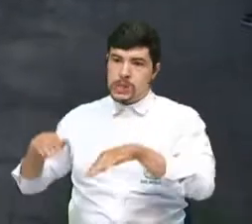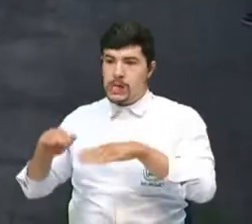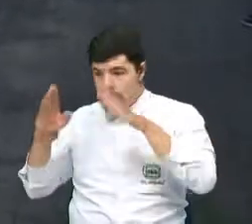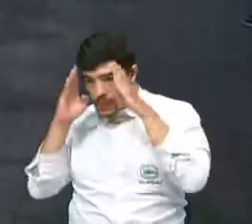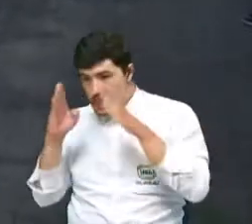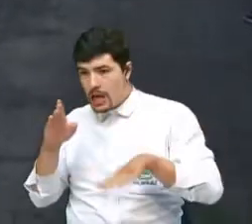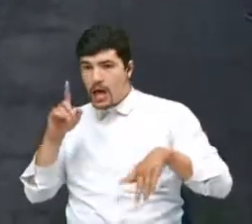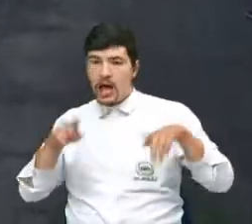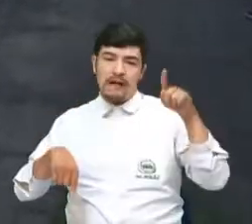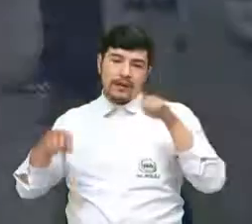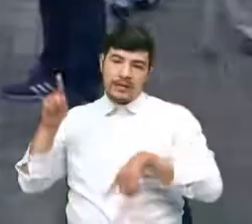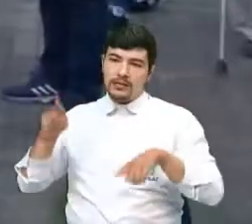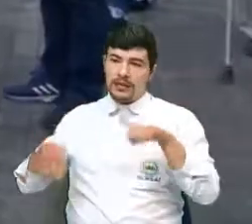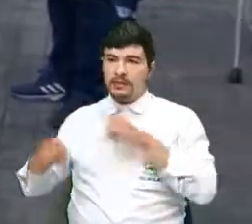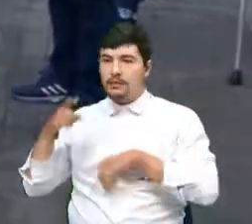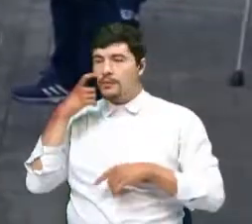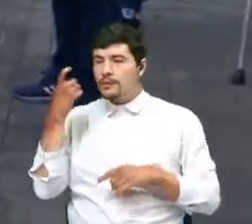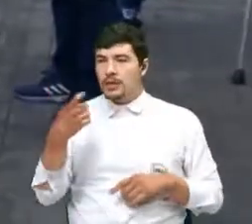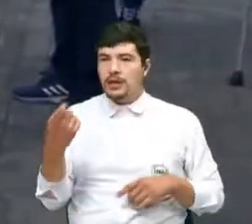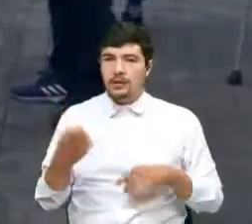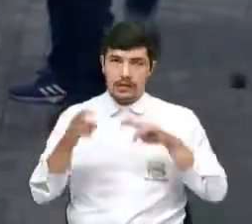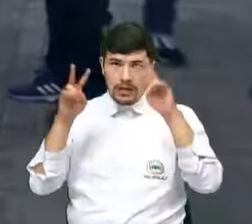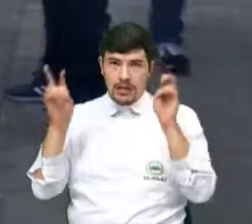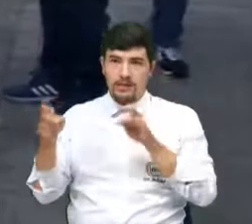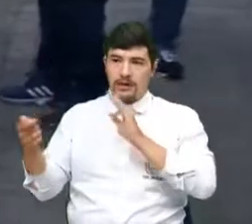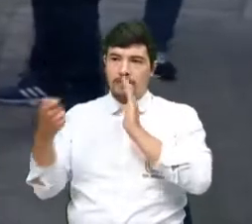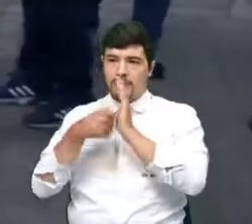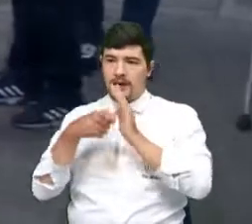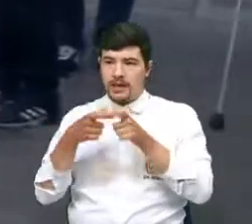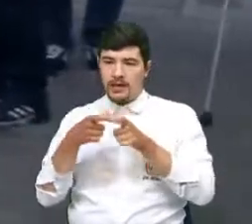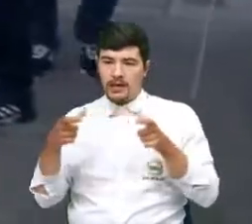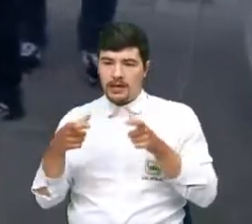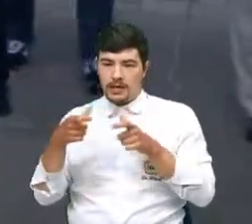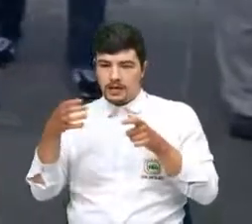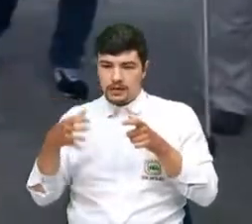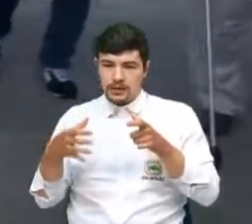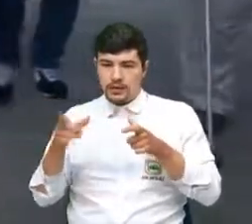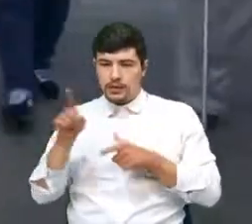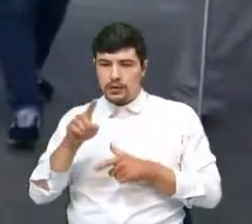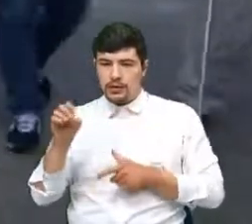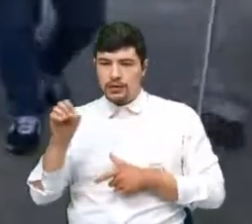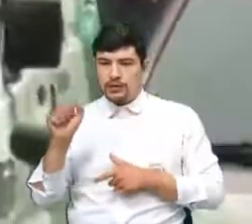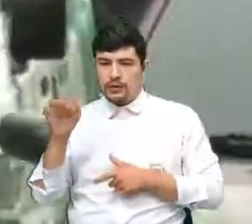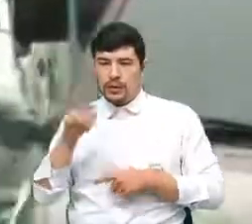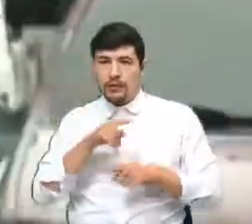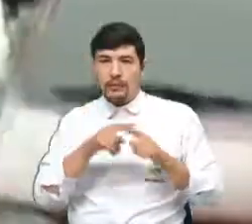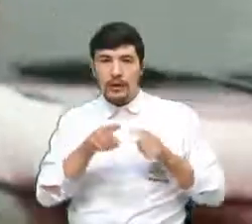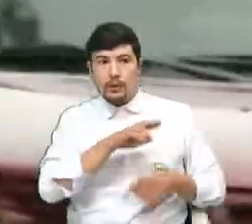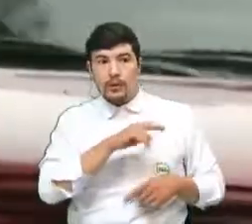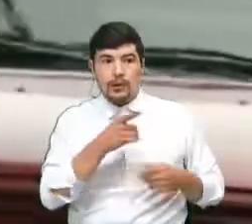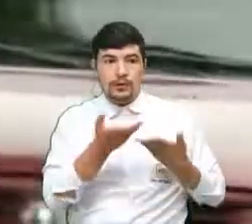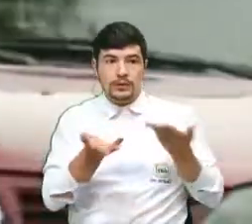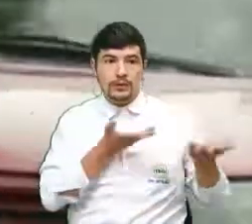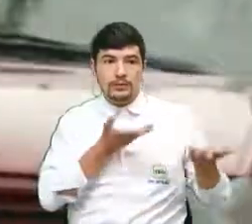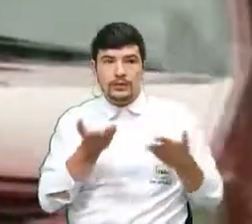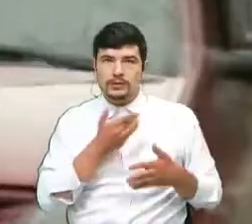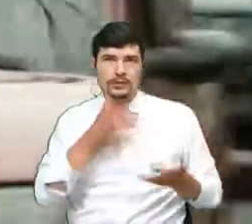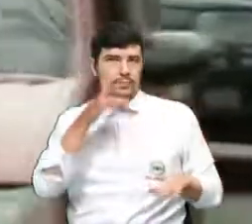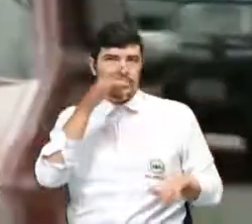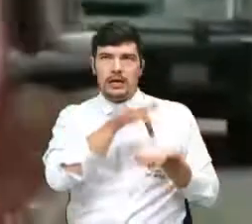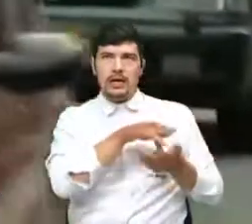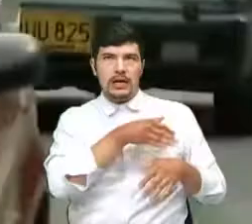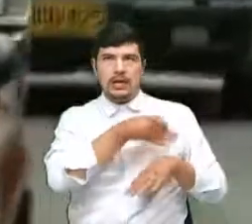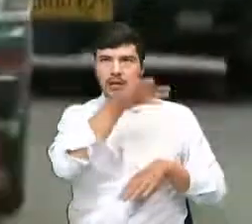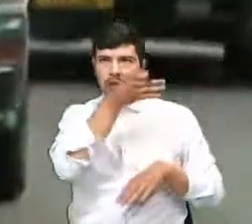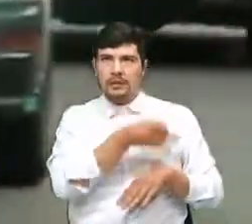veces precisamente buscando el tema del SOAT, pero también cuando es requerido por otro tipo de servicios a veces no llegan a tiempo.